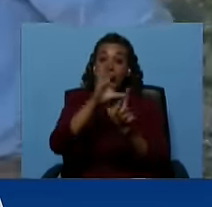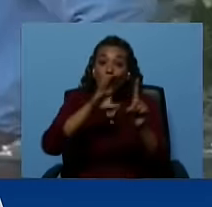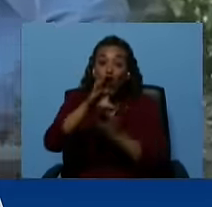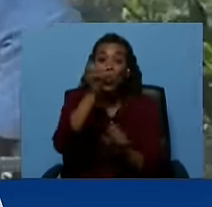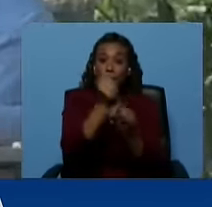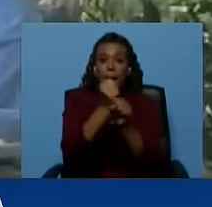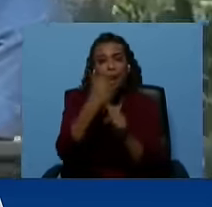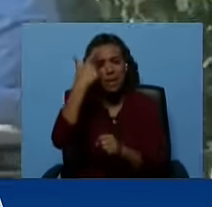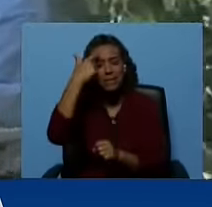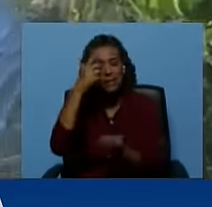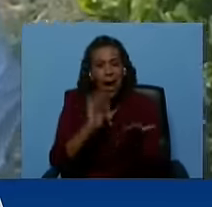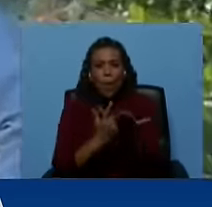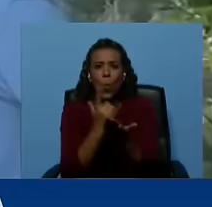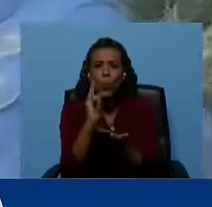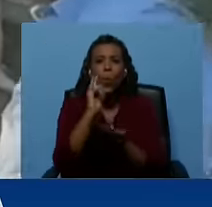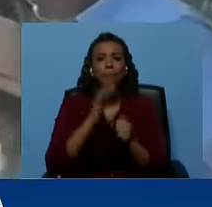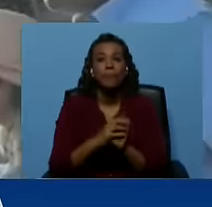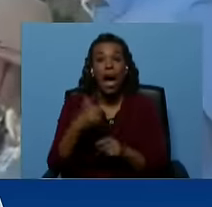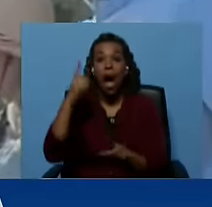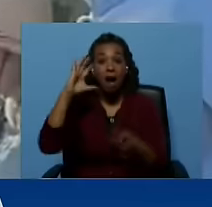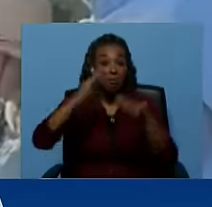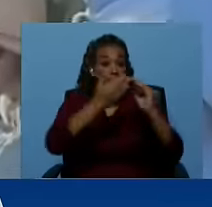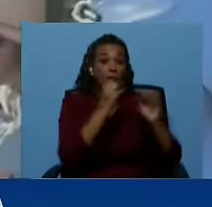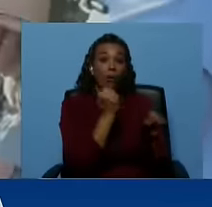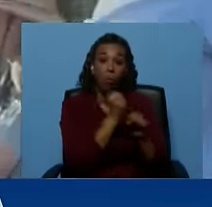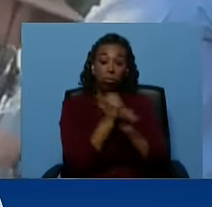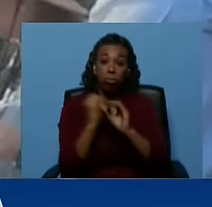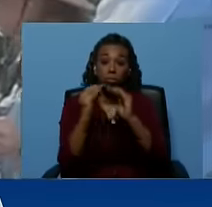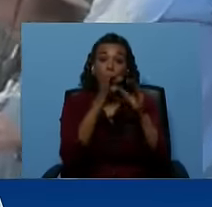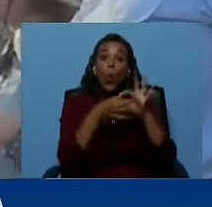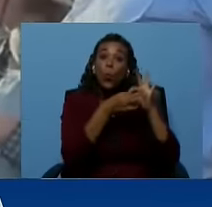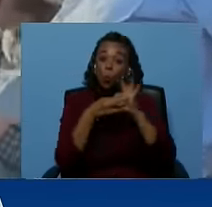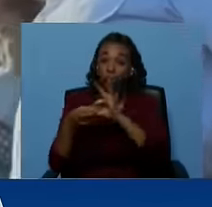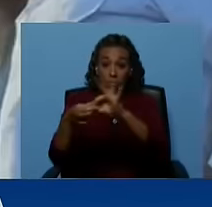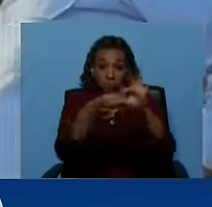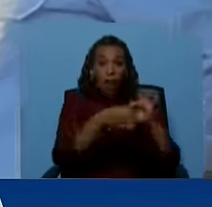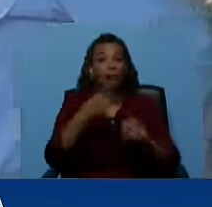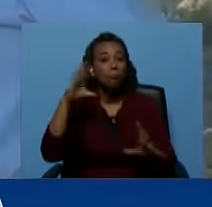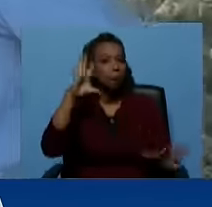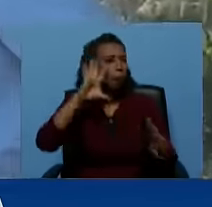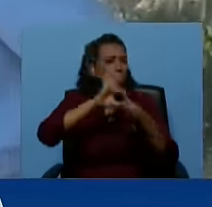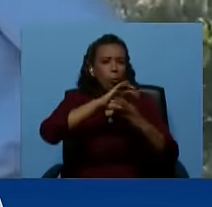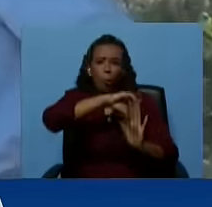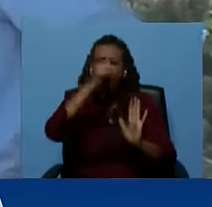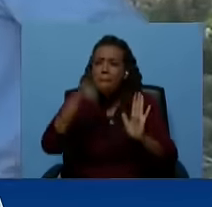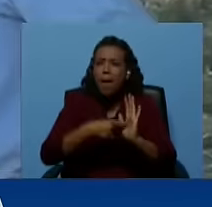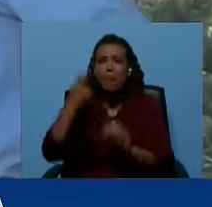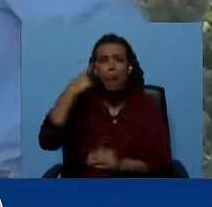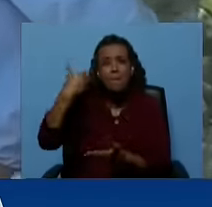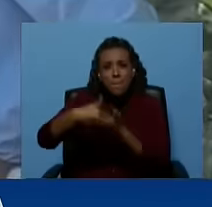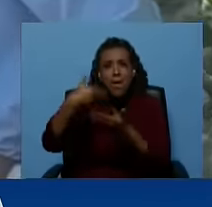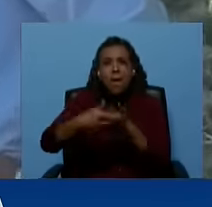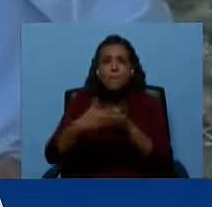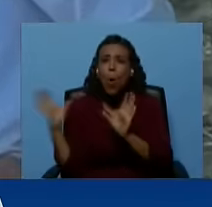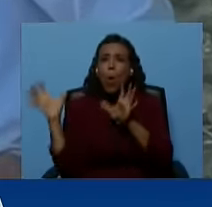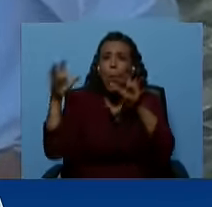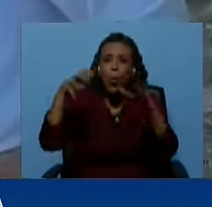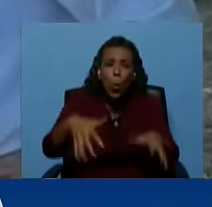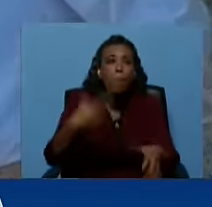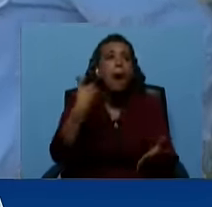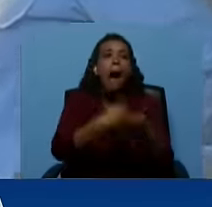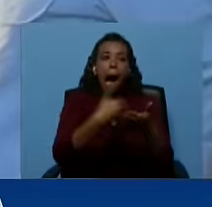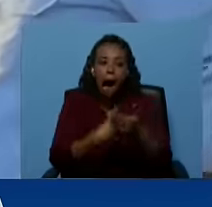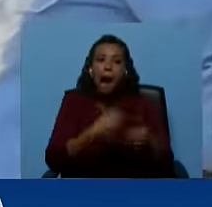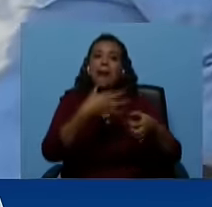trabajo agrícola hay trabajo colectivo hay unidad todo eso lo medimos estos días cuando vino un equipo para acá y hoy lo